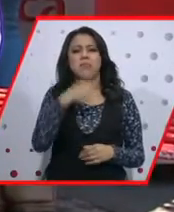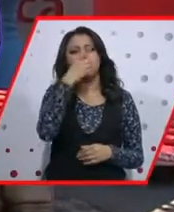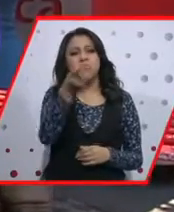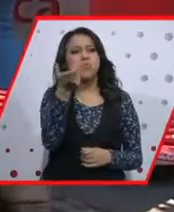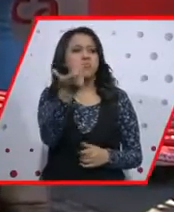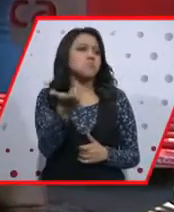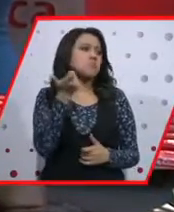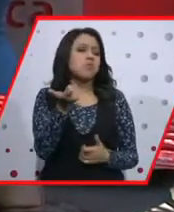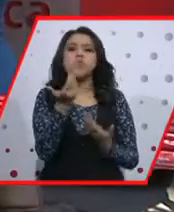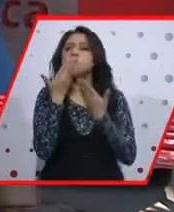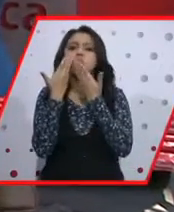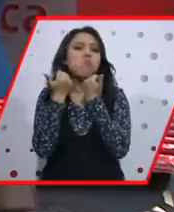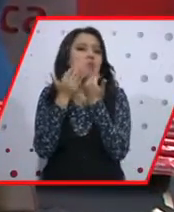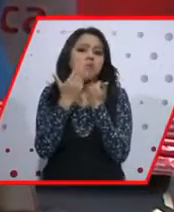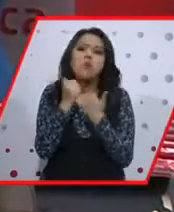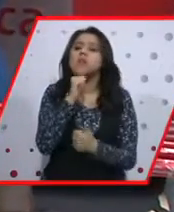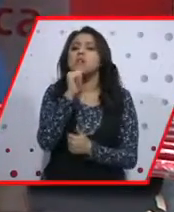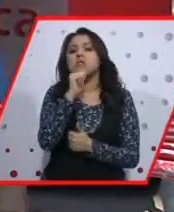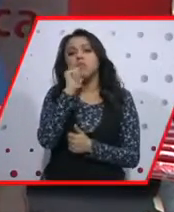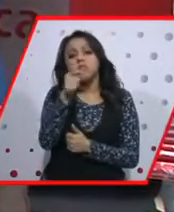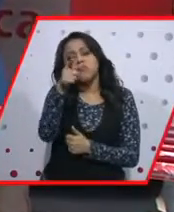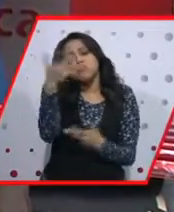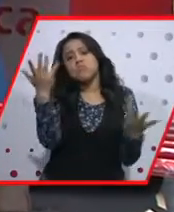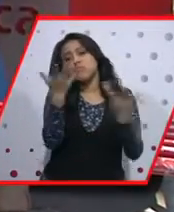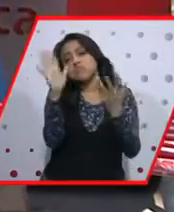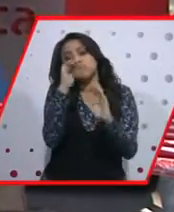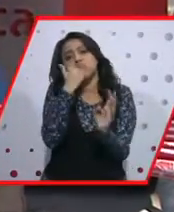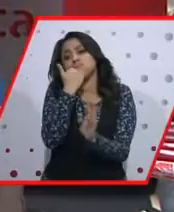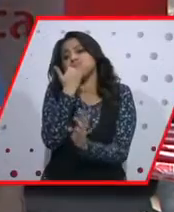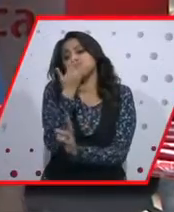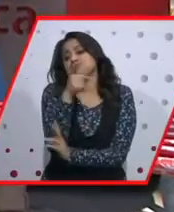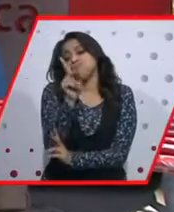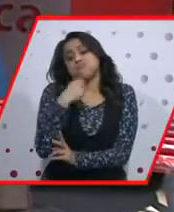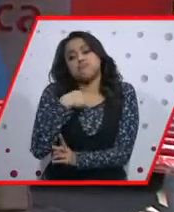tu dinero, no tengo tu prótesis, hazle como quieras. Y hablé